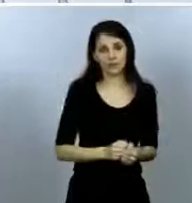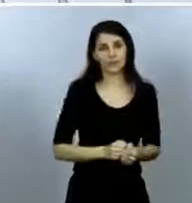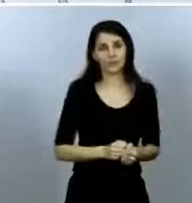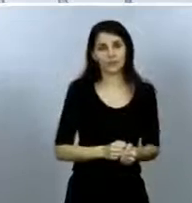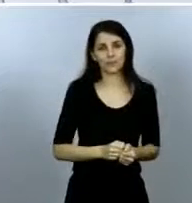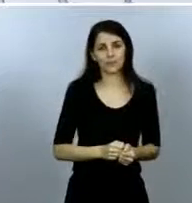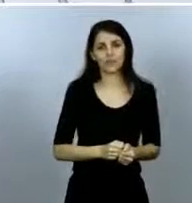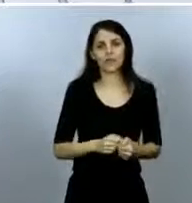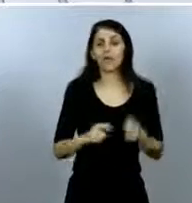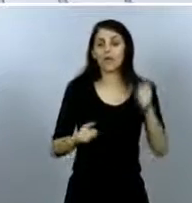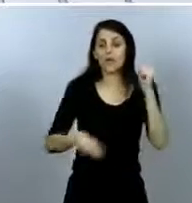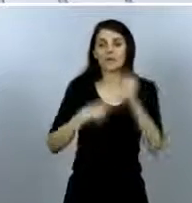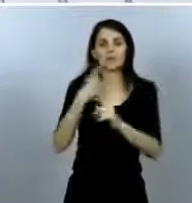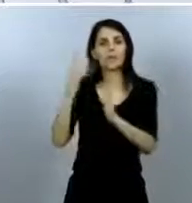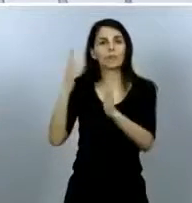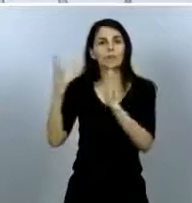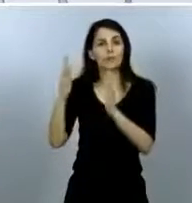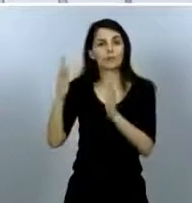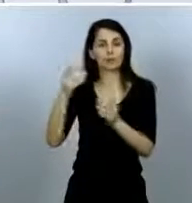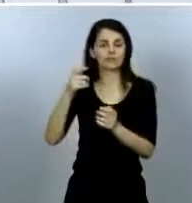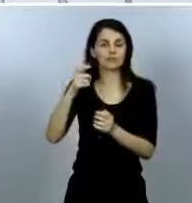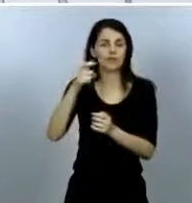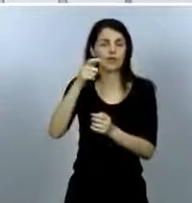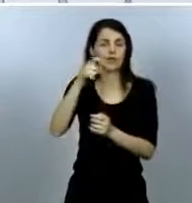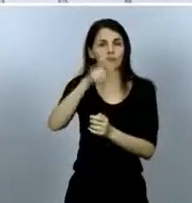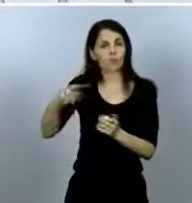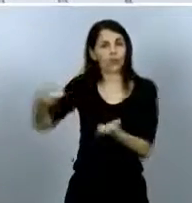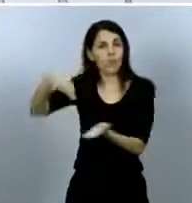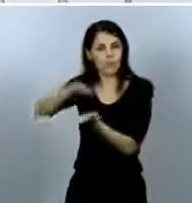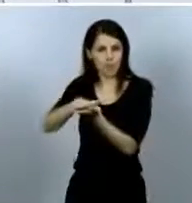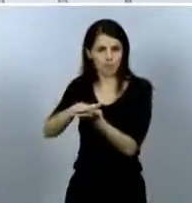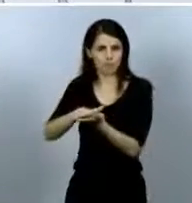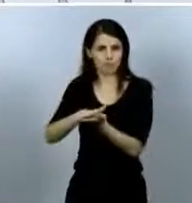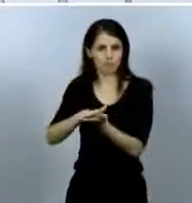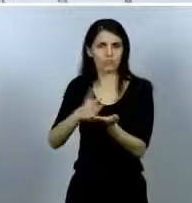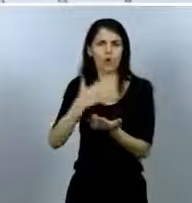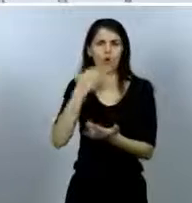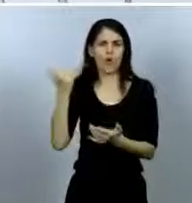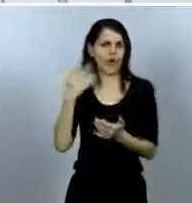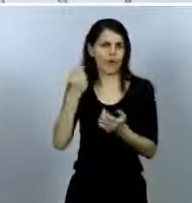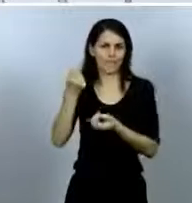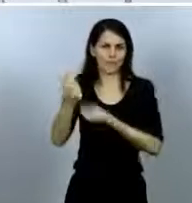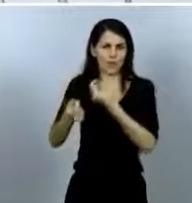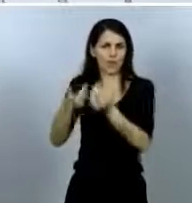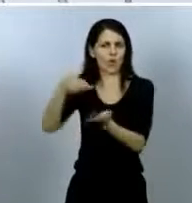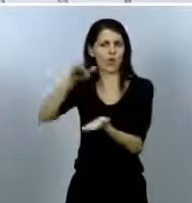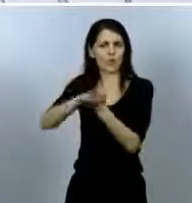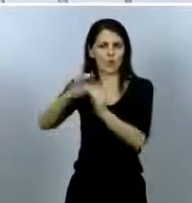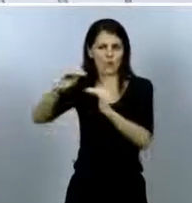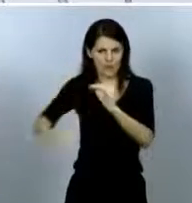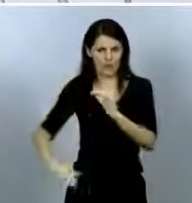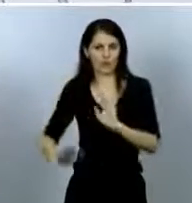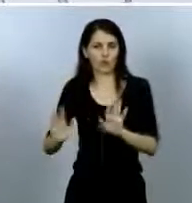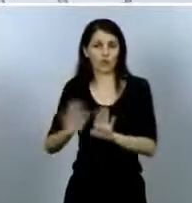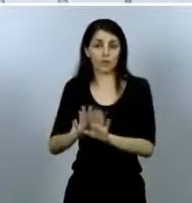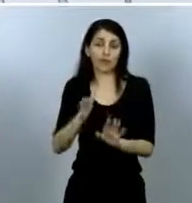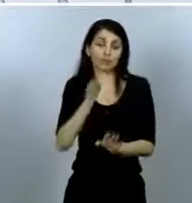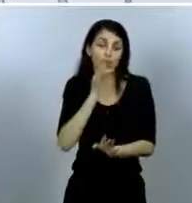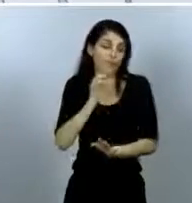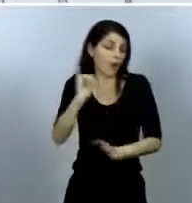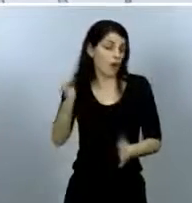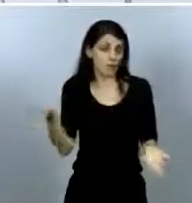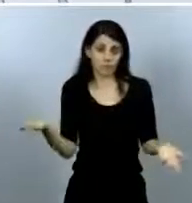cada vez tengamos menos de hecho cada vez tenemos menos pero todavía tenemos casos de fallecidos que obviamente no expresan mucho a todos